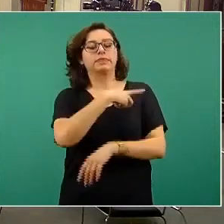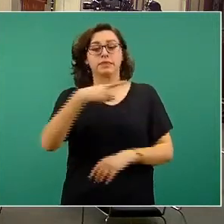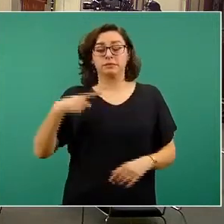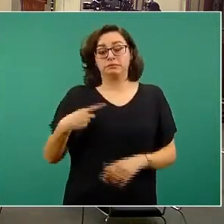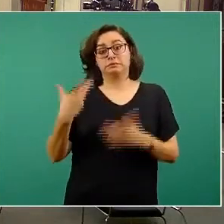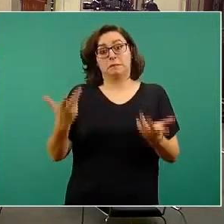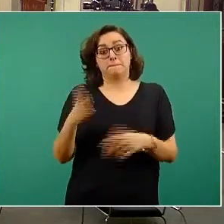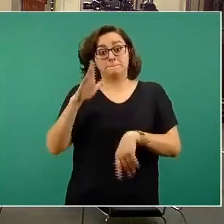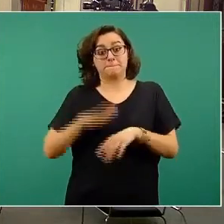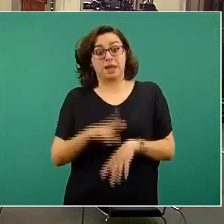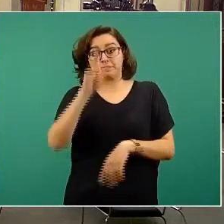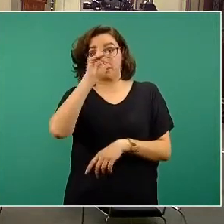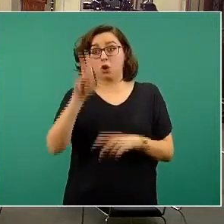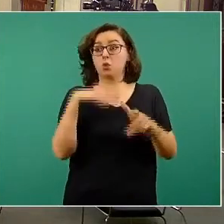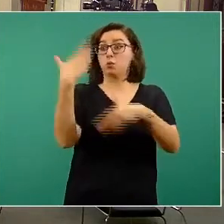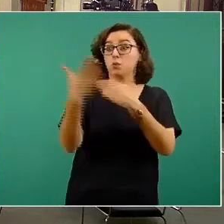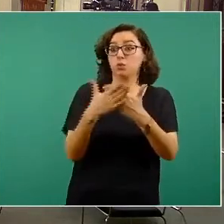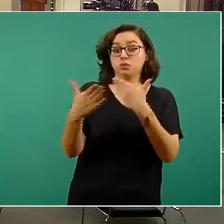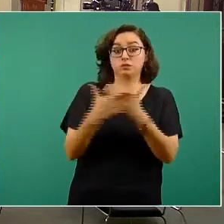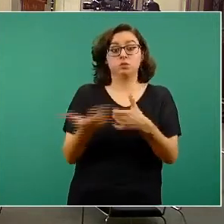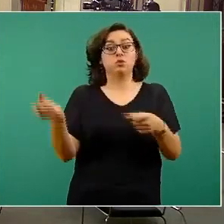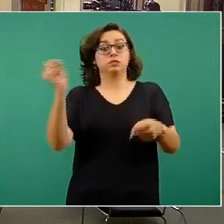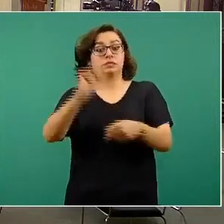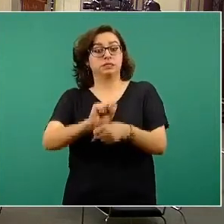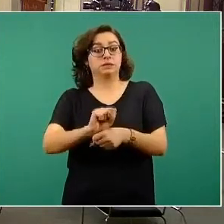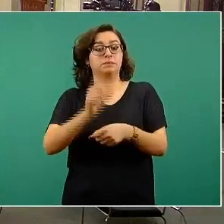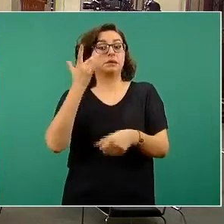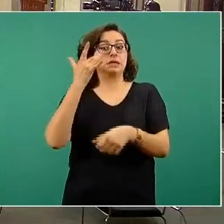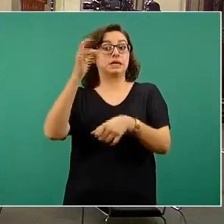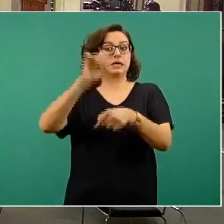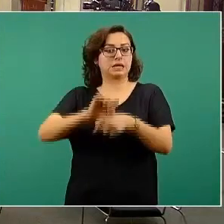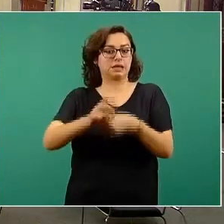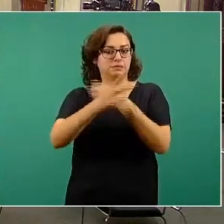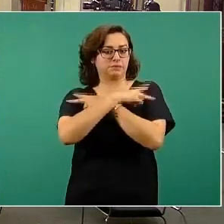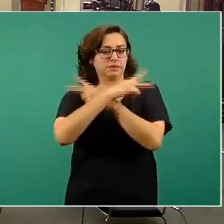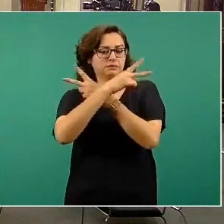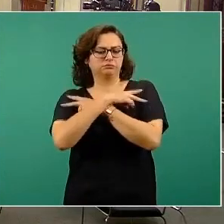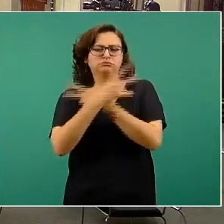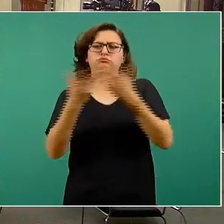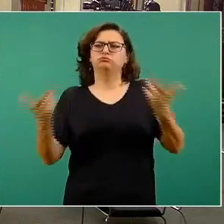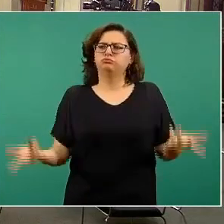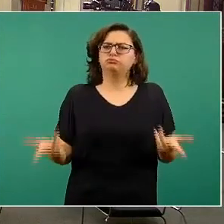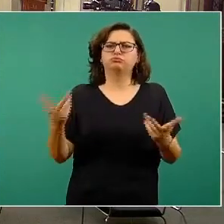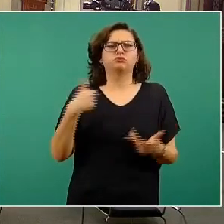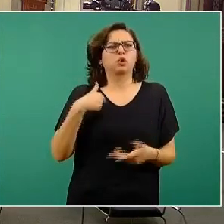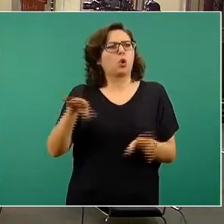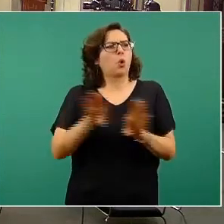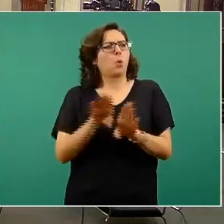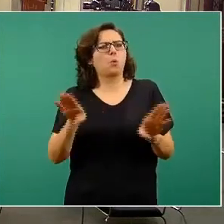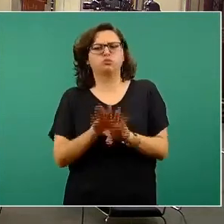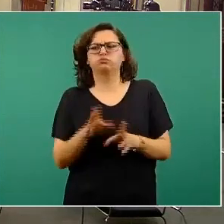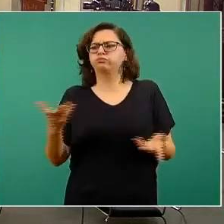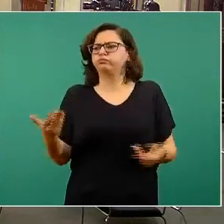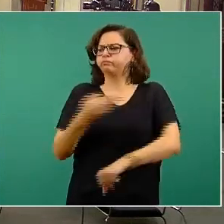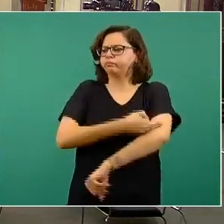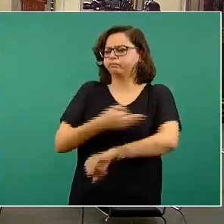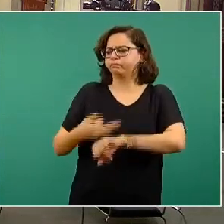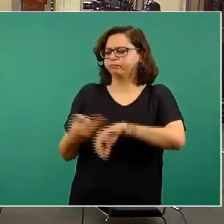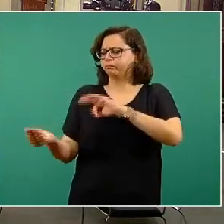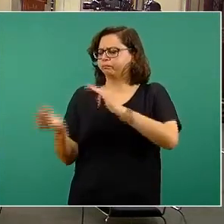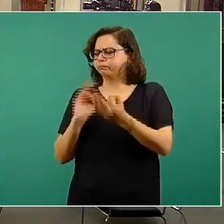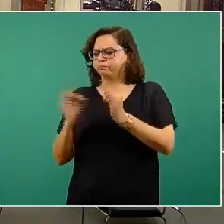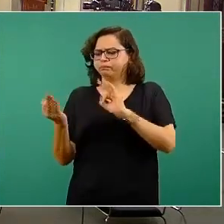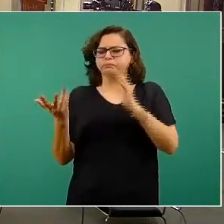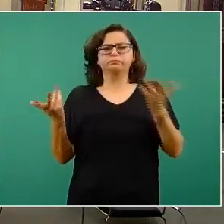vacaciones de Semana Santa. Identifiquemos actividades que podamos realizar en nuestro núcleo familiar, es decir, las personas que